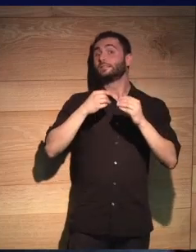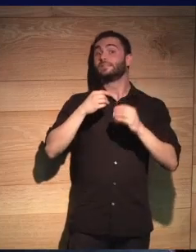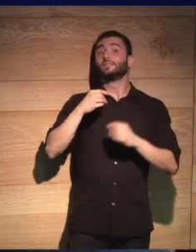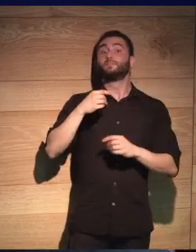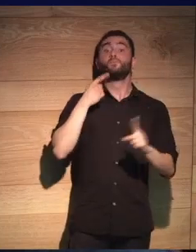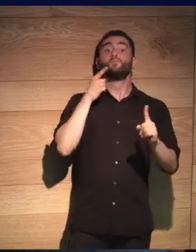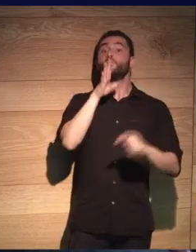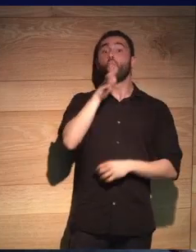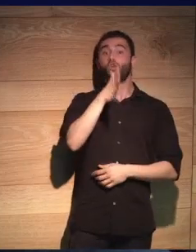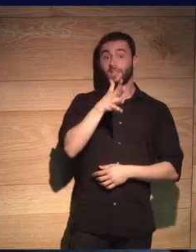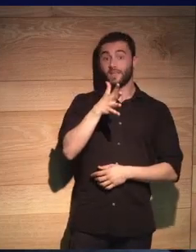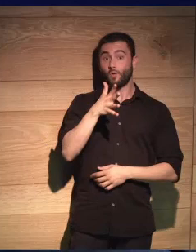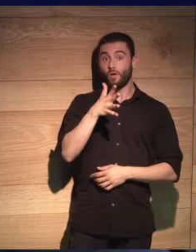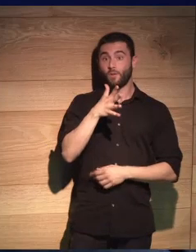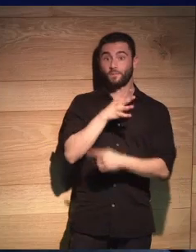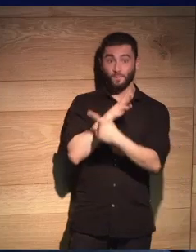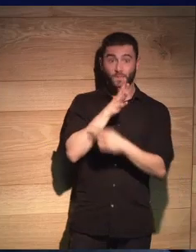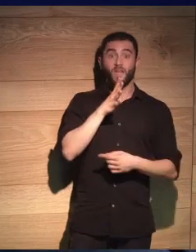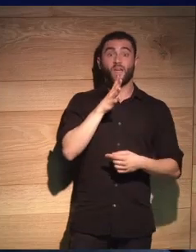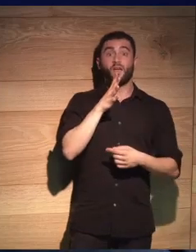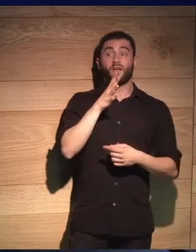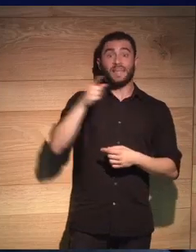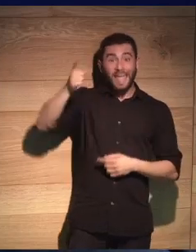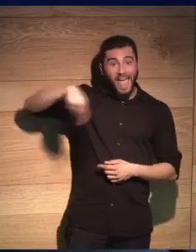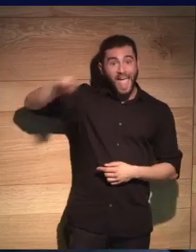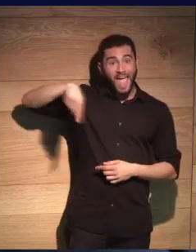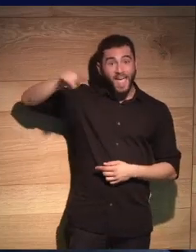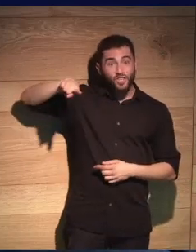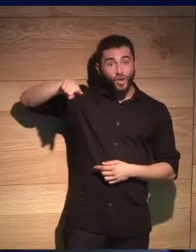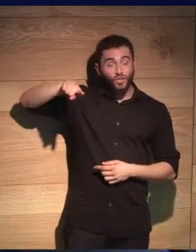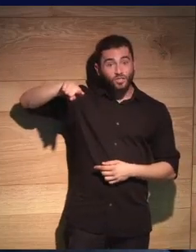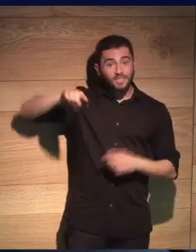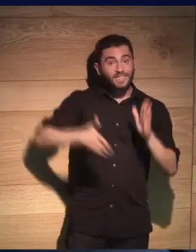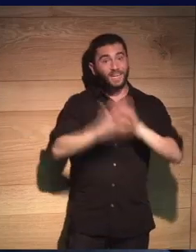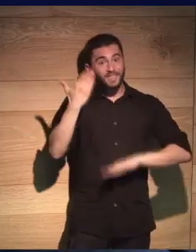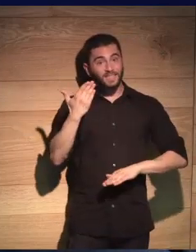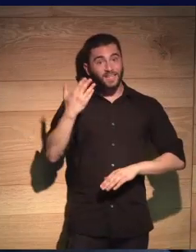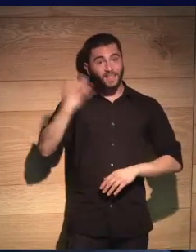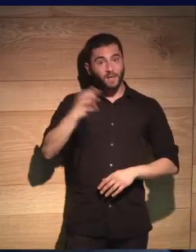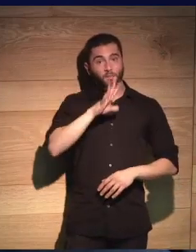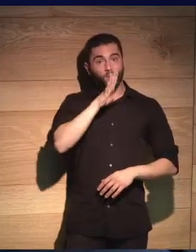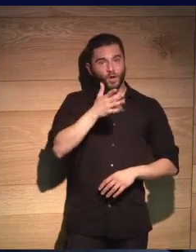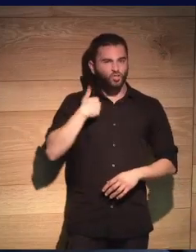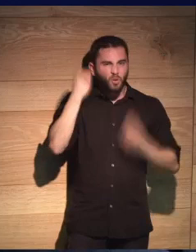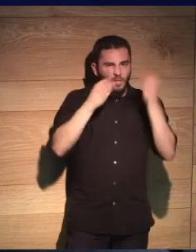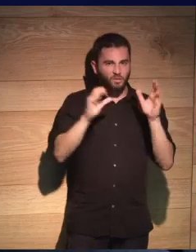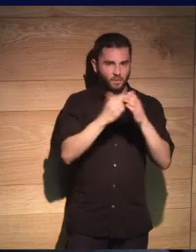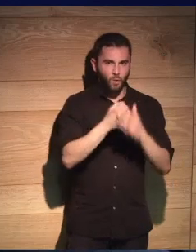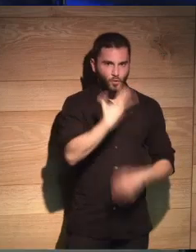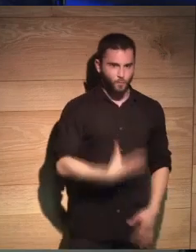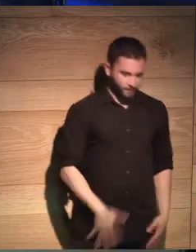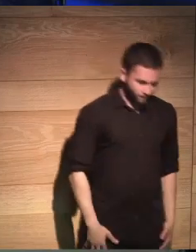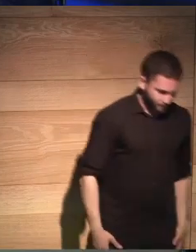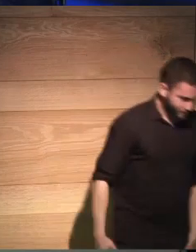desencadenó que ellos tuvieran que irse. Yo creo que hicieron un buen equipo, muy buen equipo, ¿no? Entonces, además,